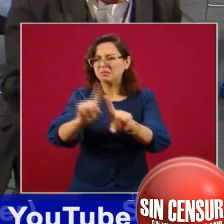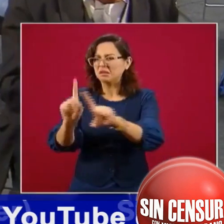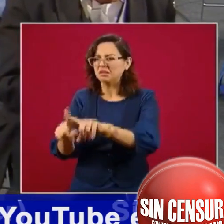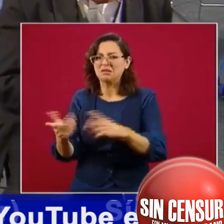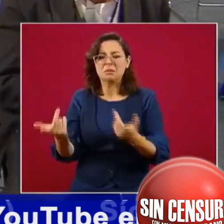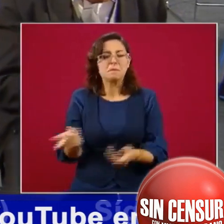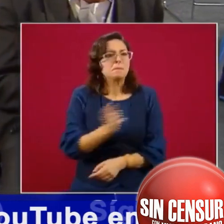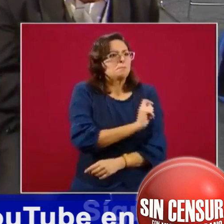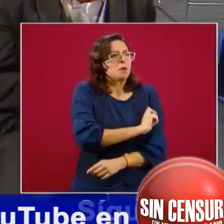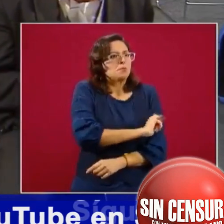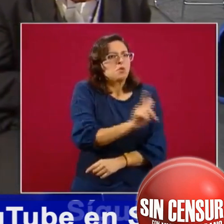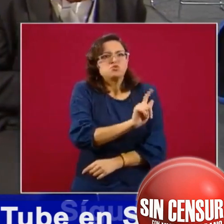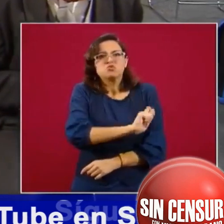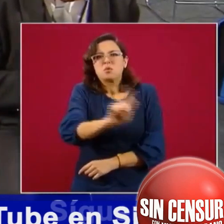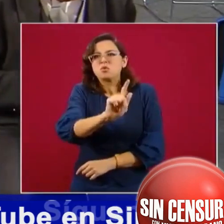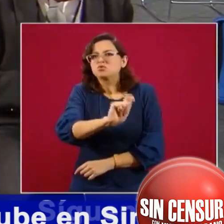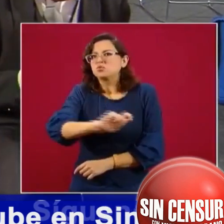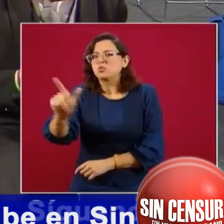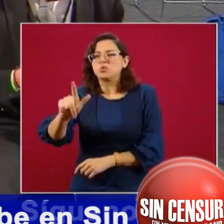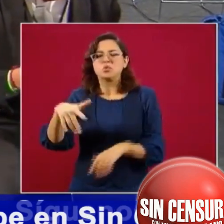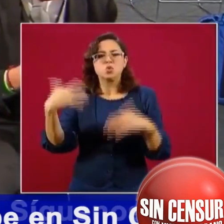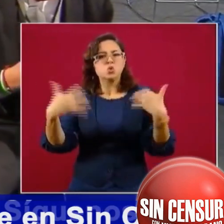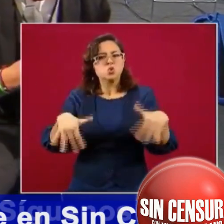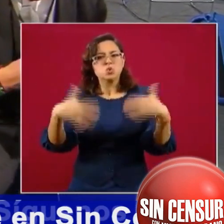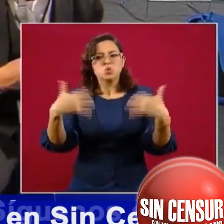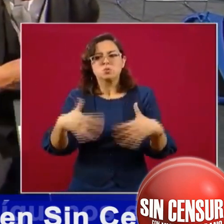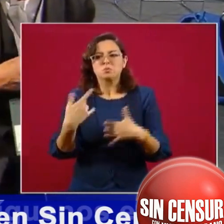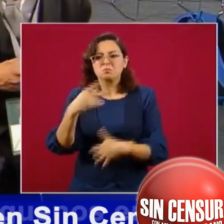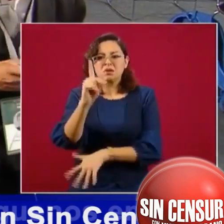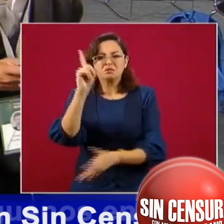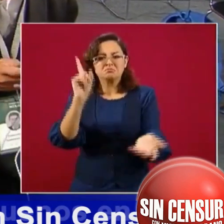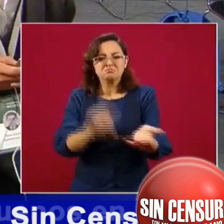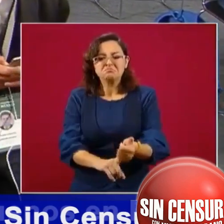muy famosos, pero sin ética.